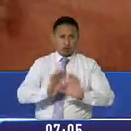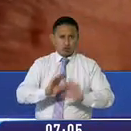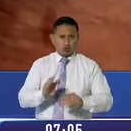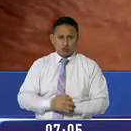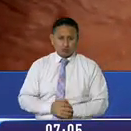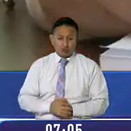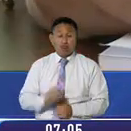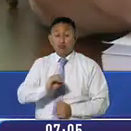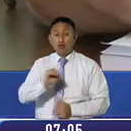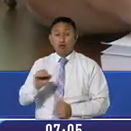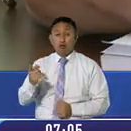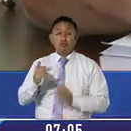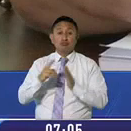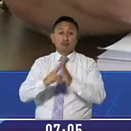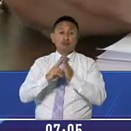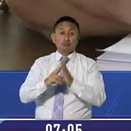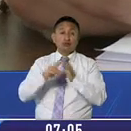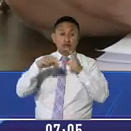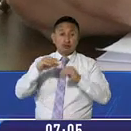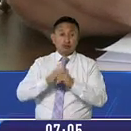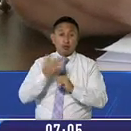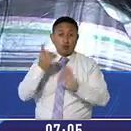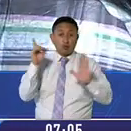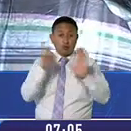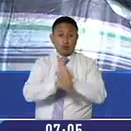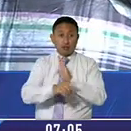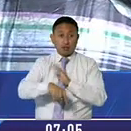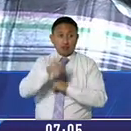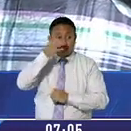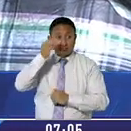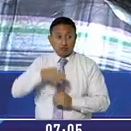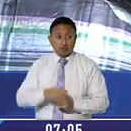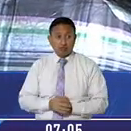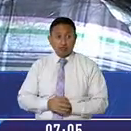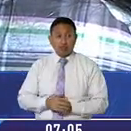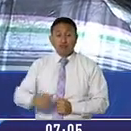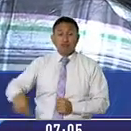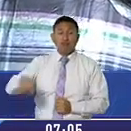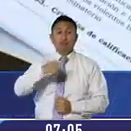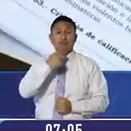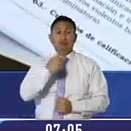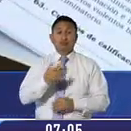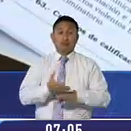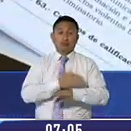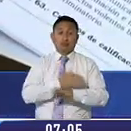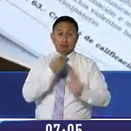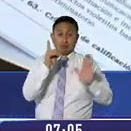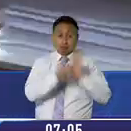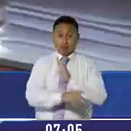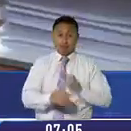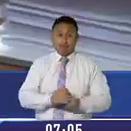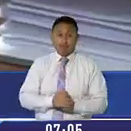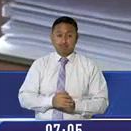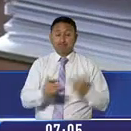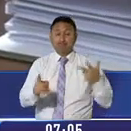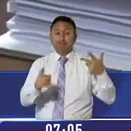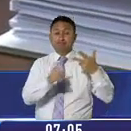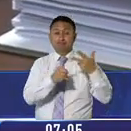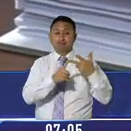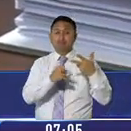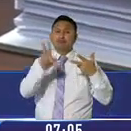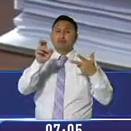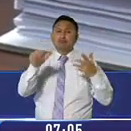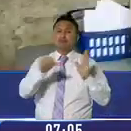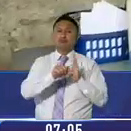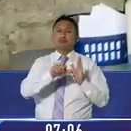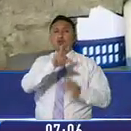como requisito una denuncia, un examen o una declaración previa. El tercer punto crítico refiere al artículo